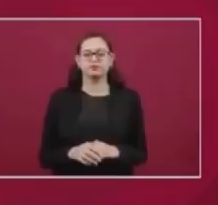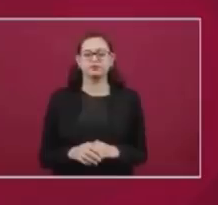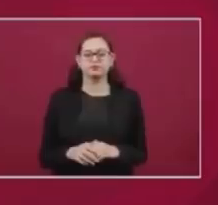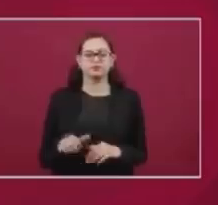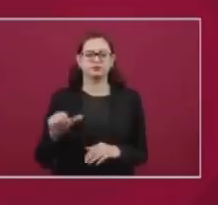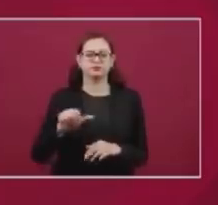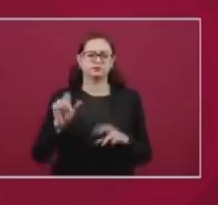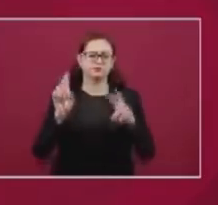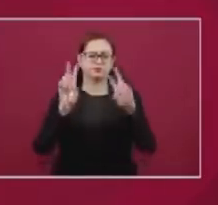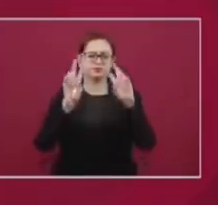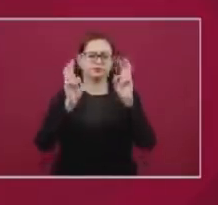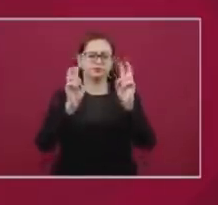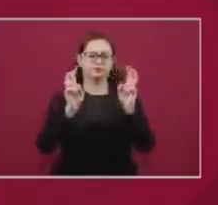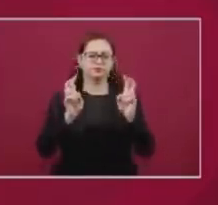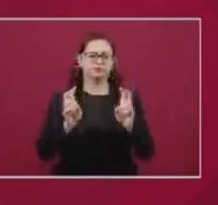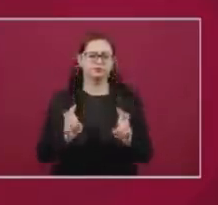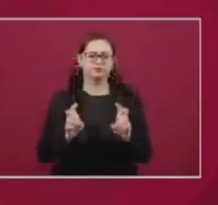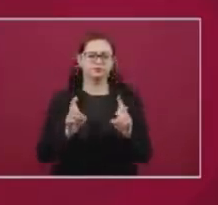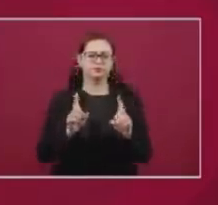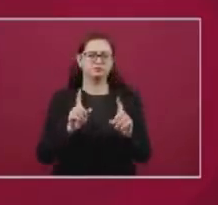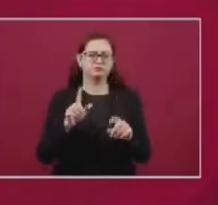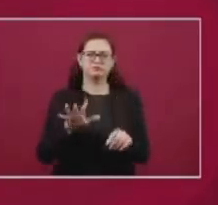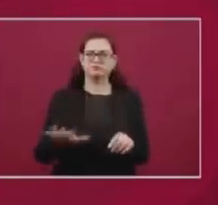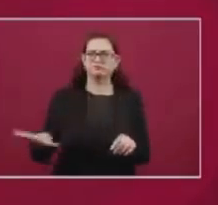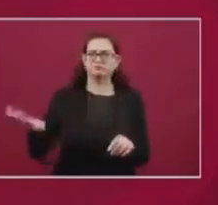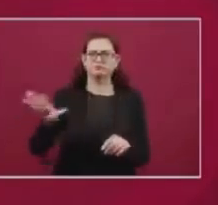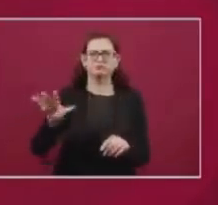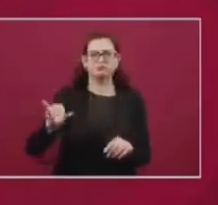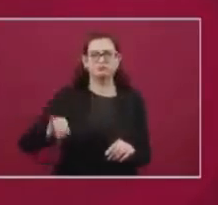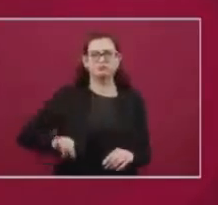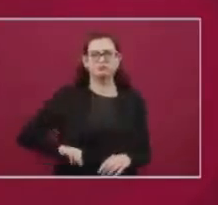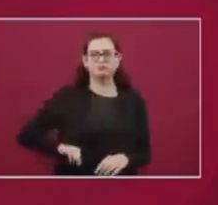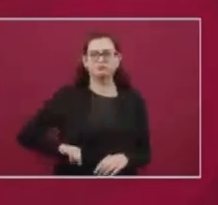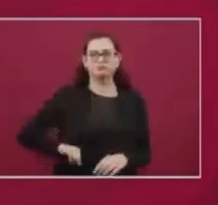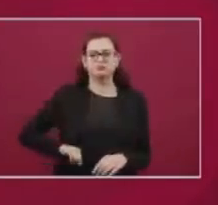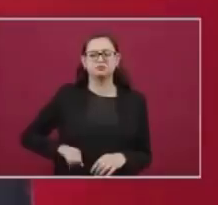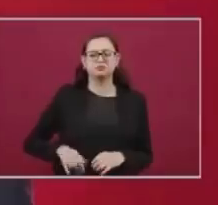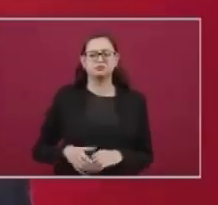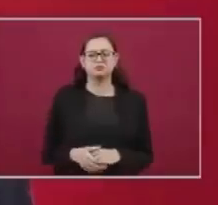temas de interés público